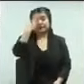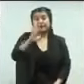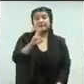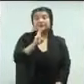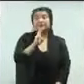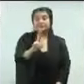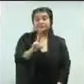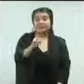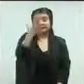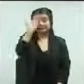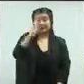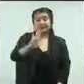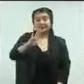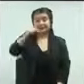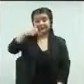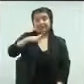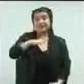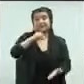cita.